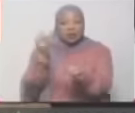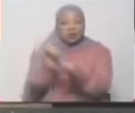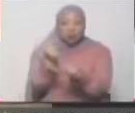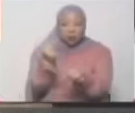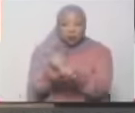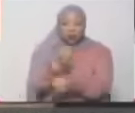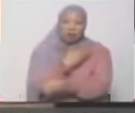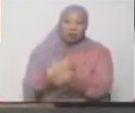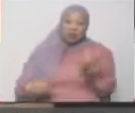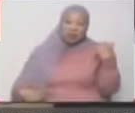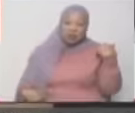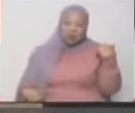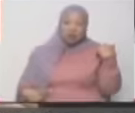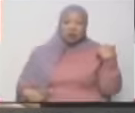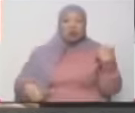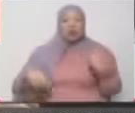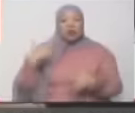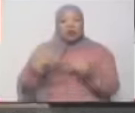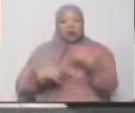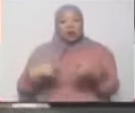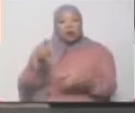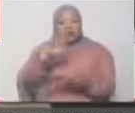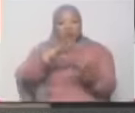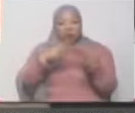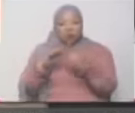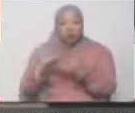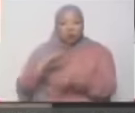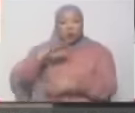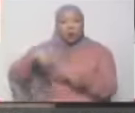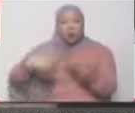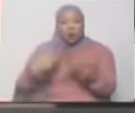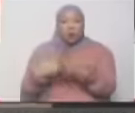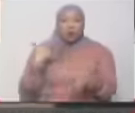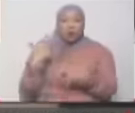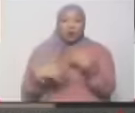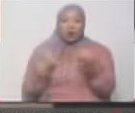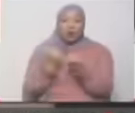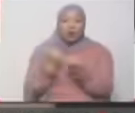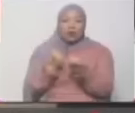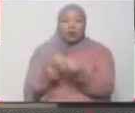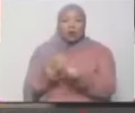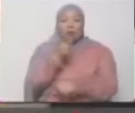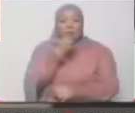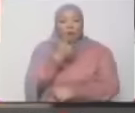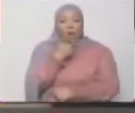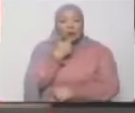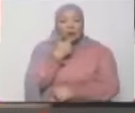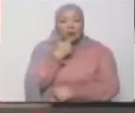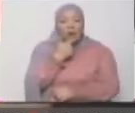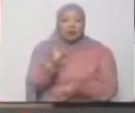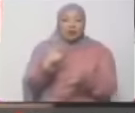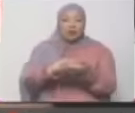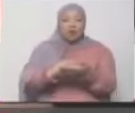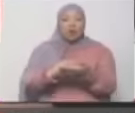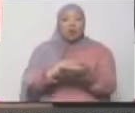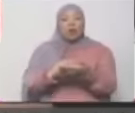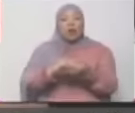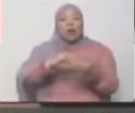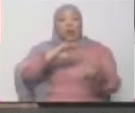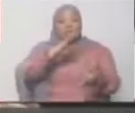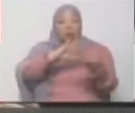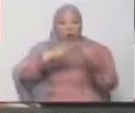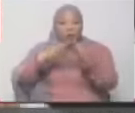en relación a la cantidad de circuitos comunales, pues nosotros hemos hecho un trabajo de reingeniería de los circuitos comunales.